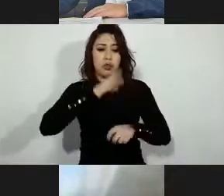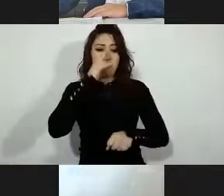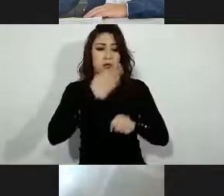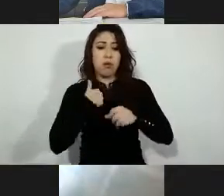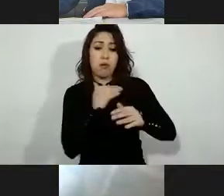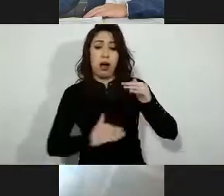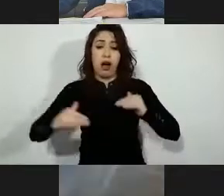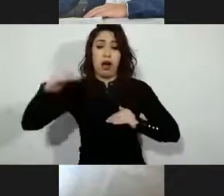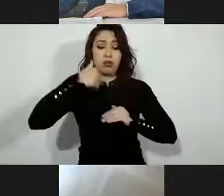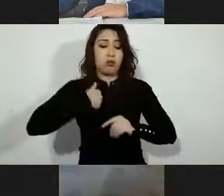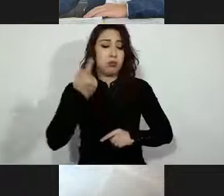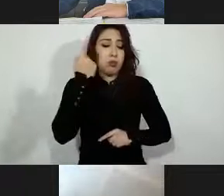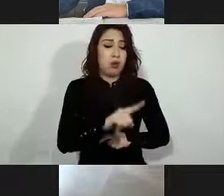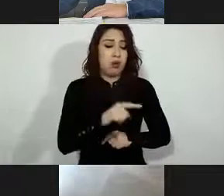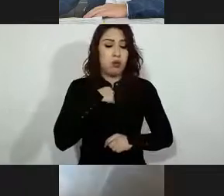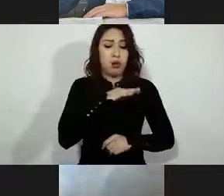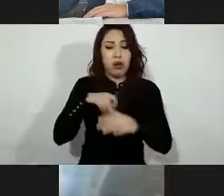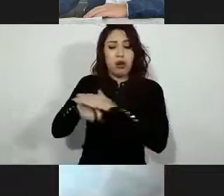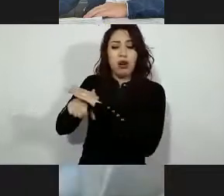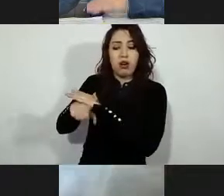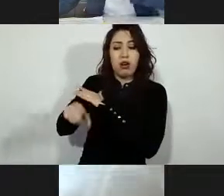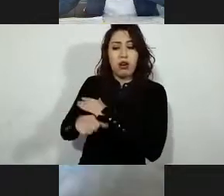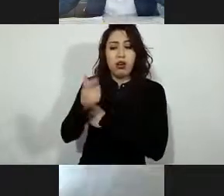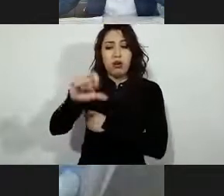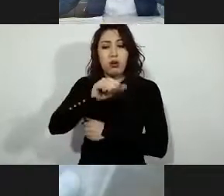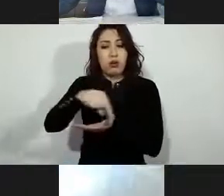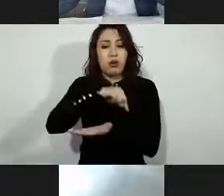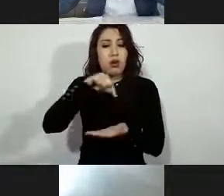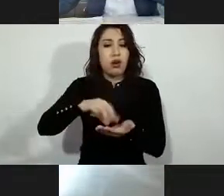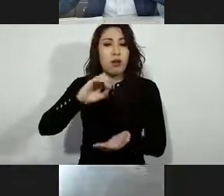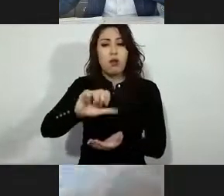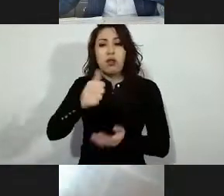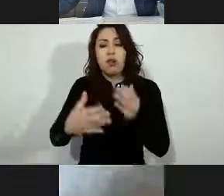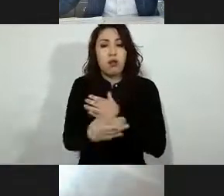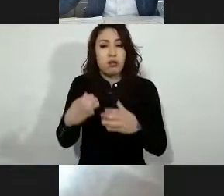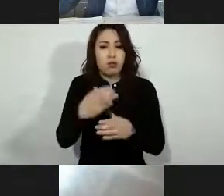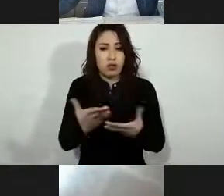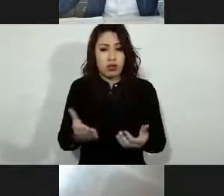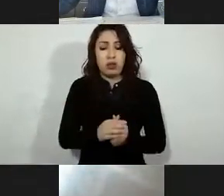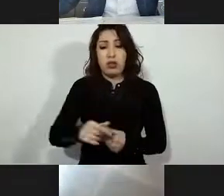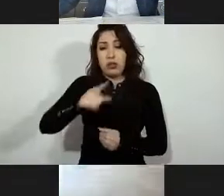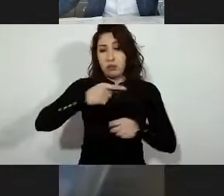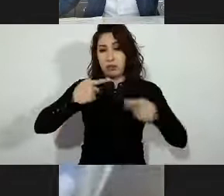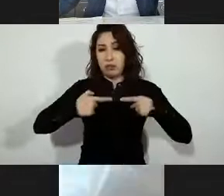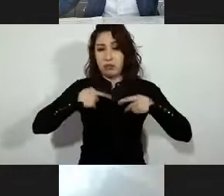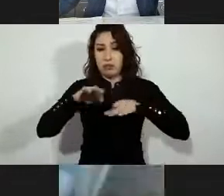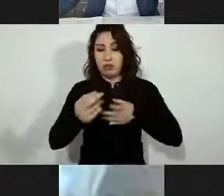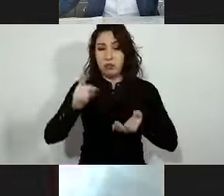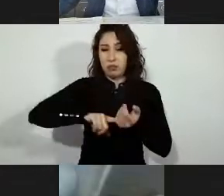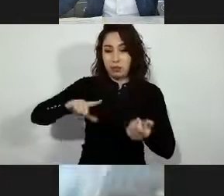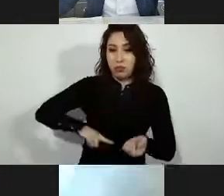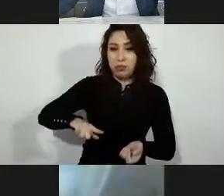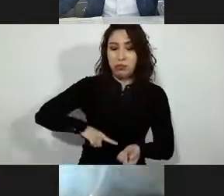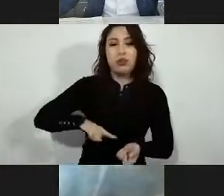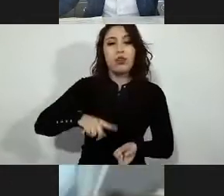ser una posible desviación de recursos. Los servidores públicos tienen que cumplir con el mandato de ley. El mandato de ley